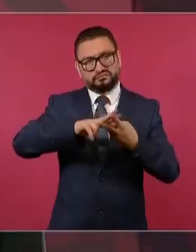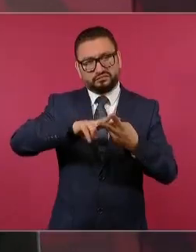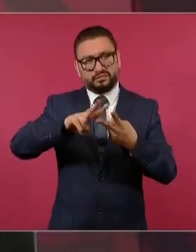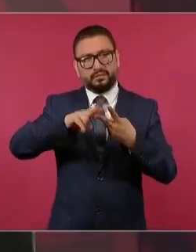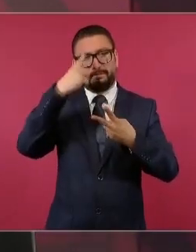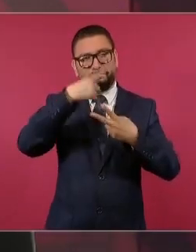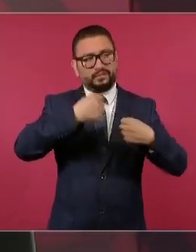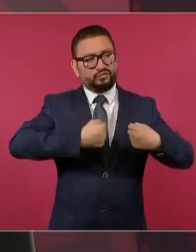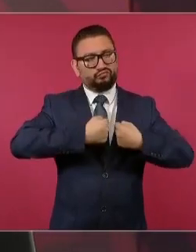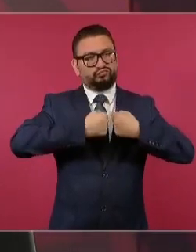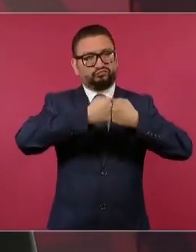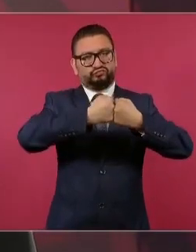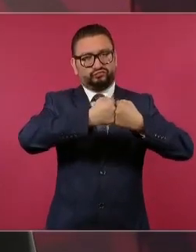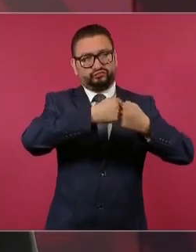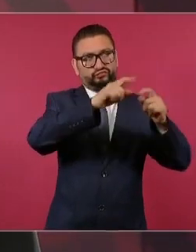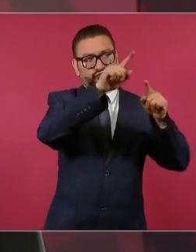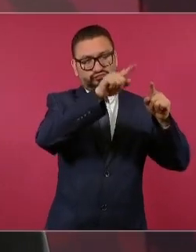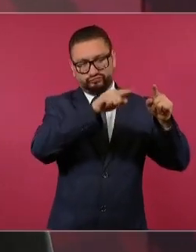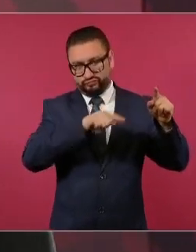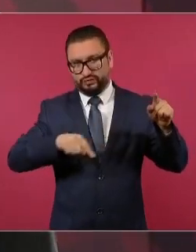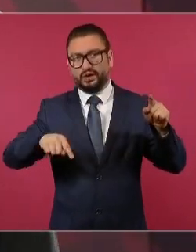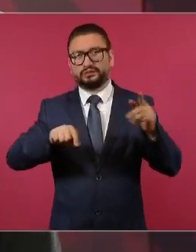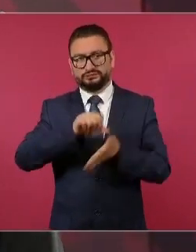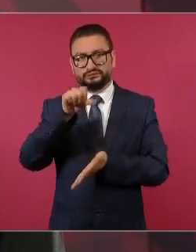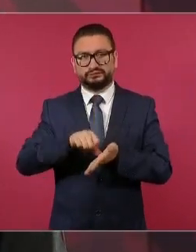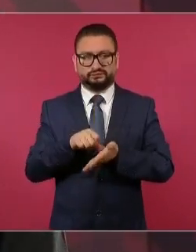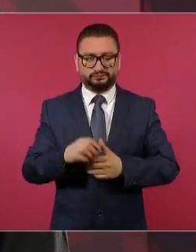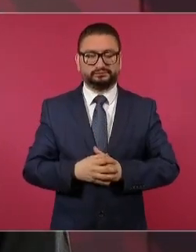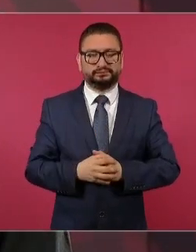la frontera con el centro.